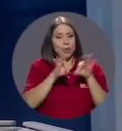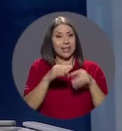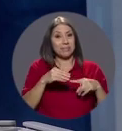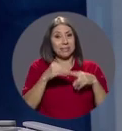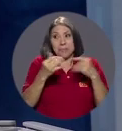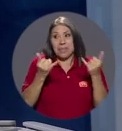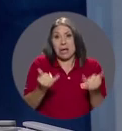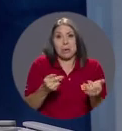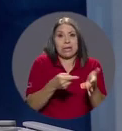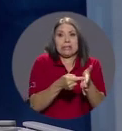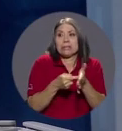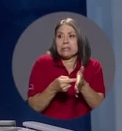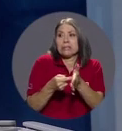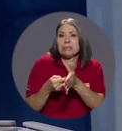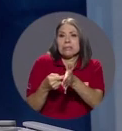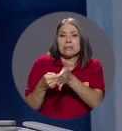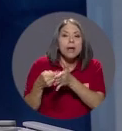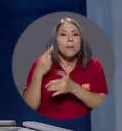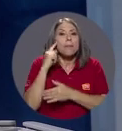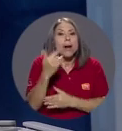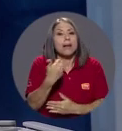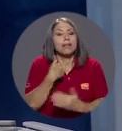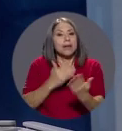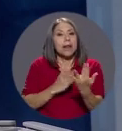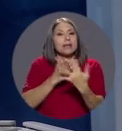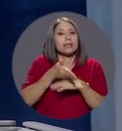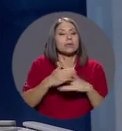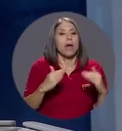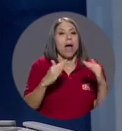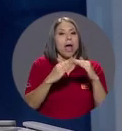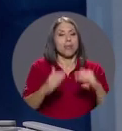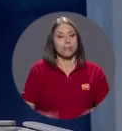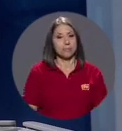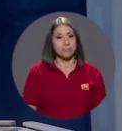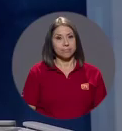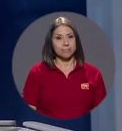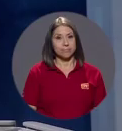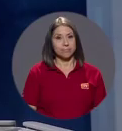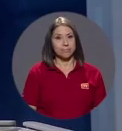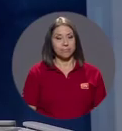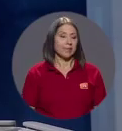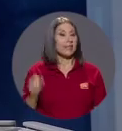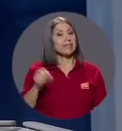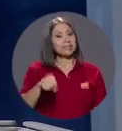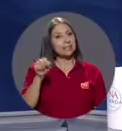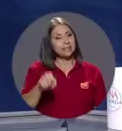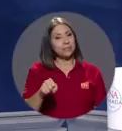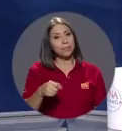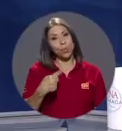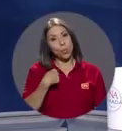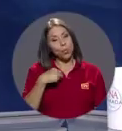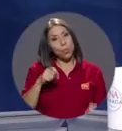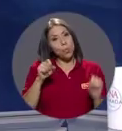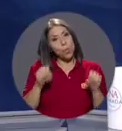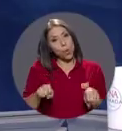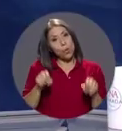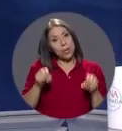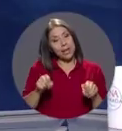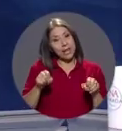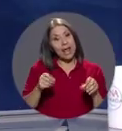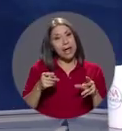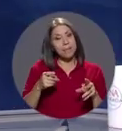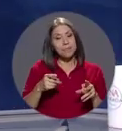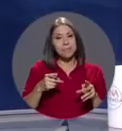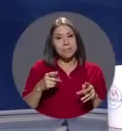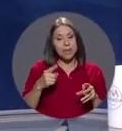cuando tenemos una demanda creciente de la gente para tener acceso a proyectos habitacionales. Claro, los datos que uno podría, en